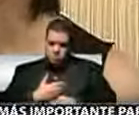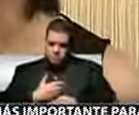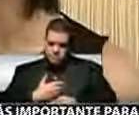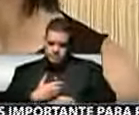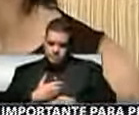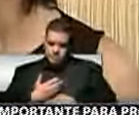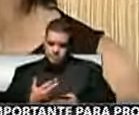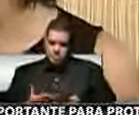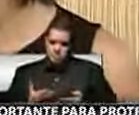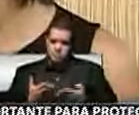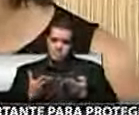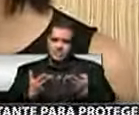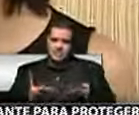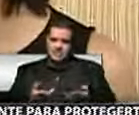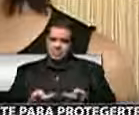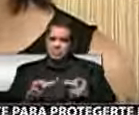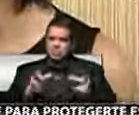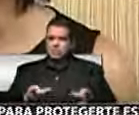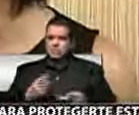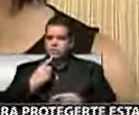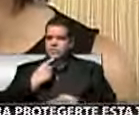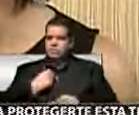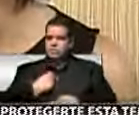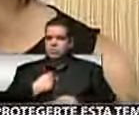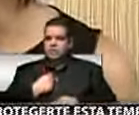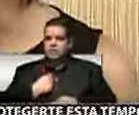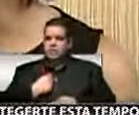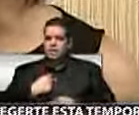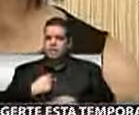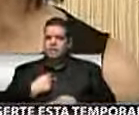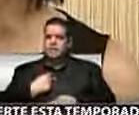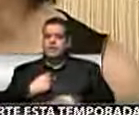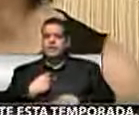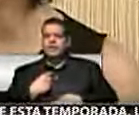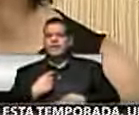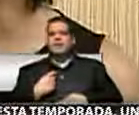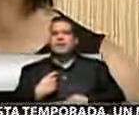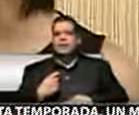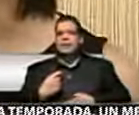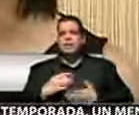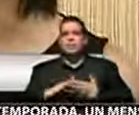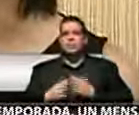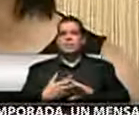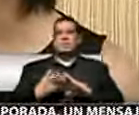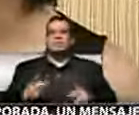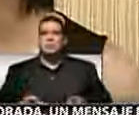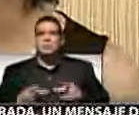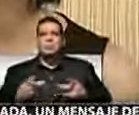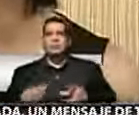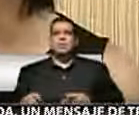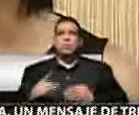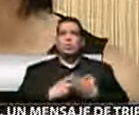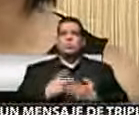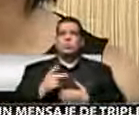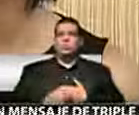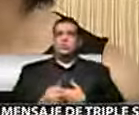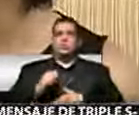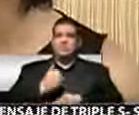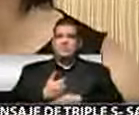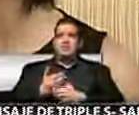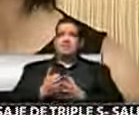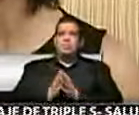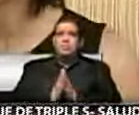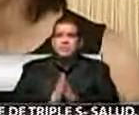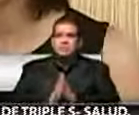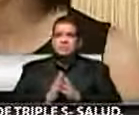sometan la propuesta realmente Les pedimos que nos den la oportunidad de Traducir esa idea esa propuesta suya verdad en un proyecto que se radica por petición